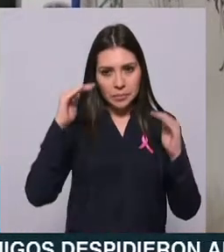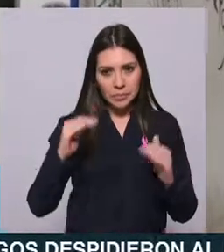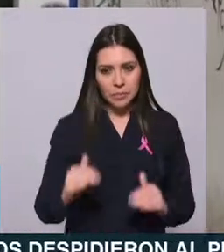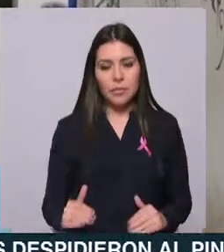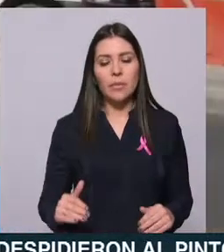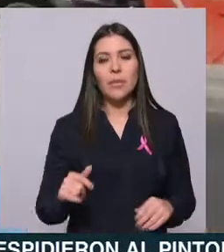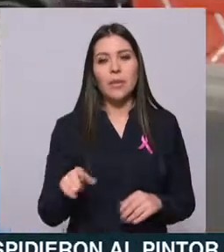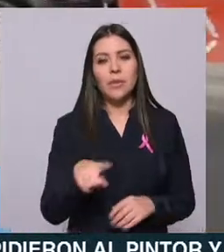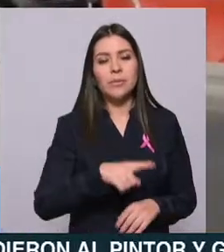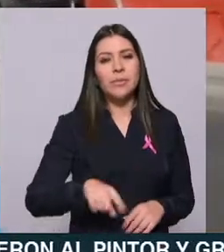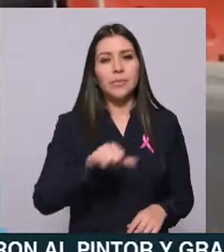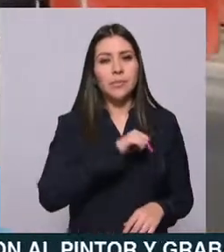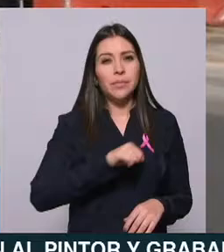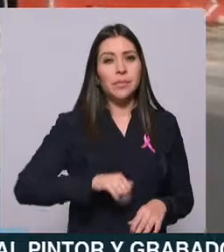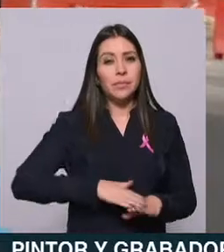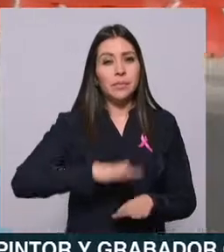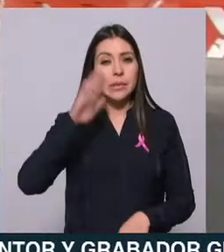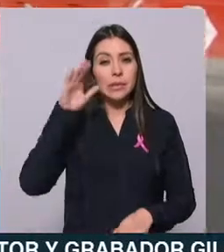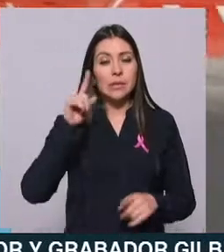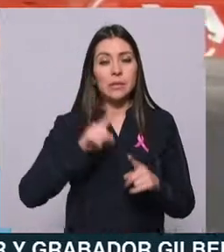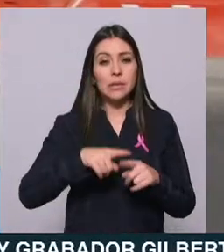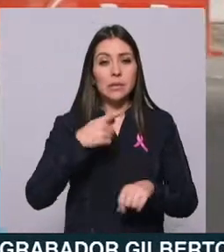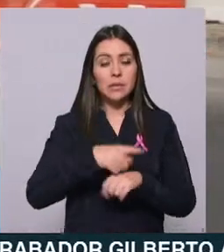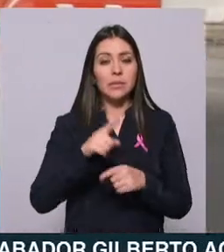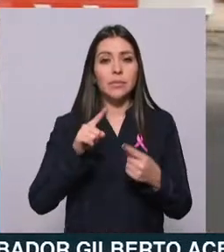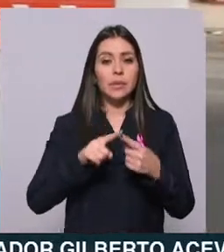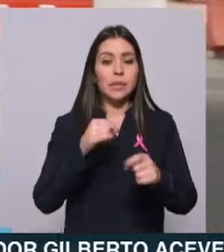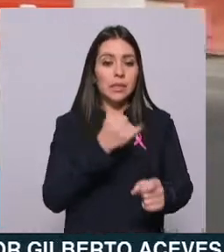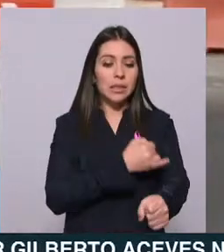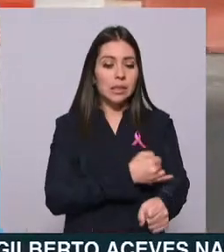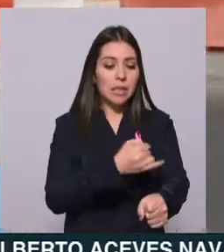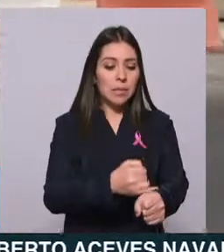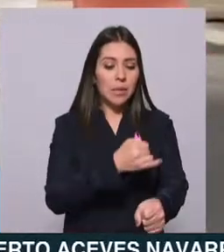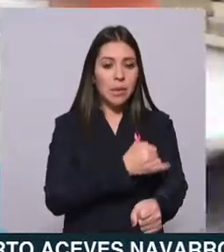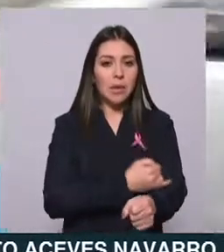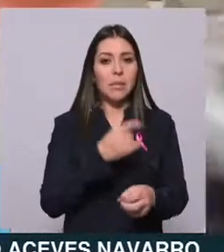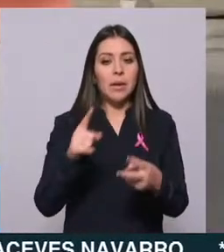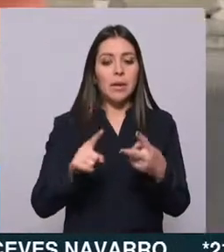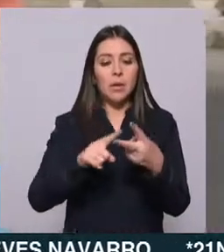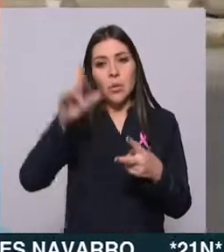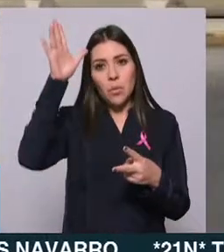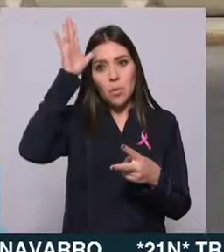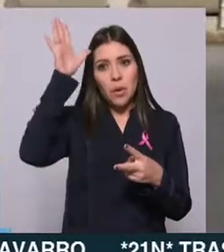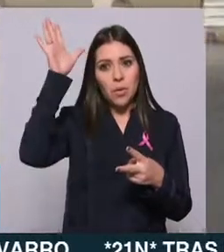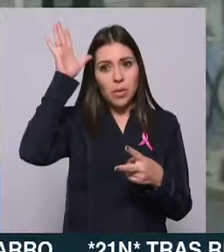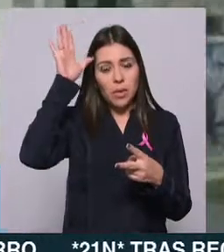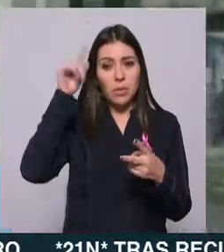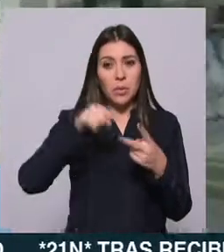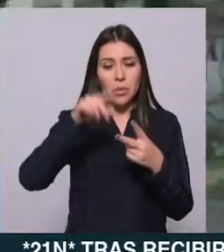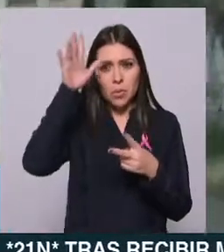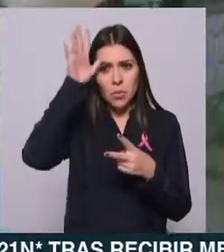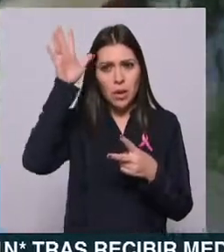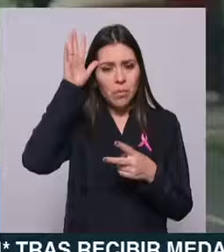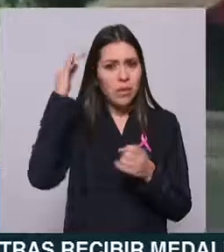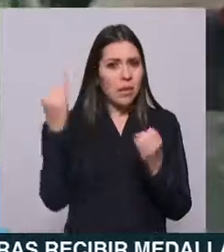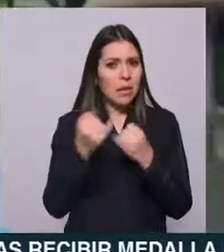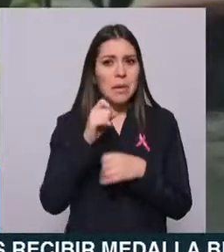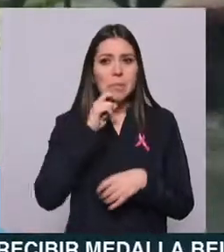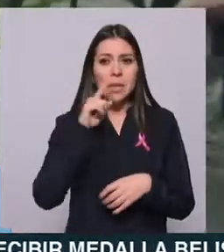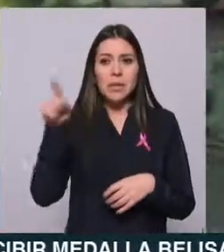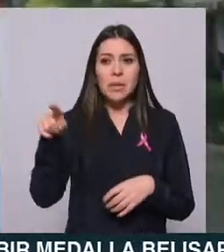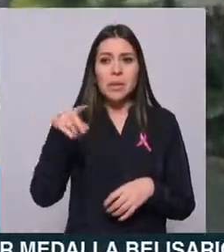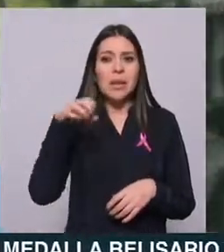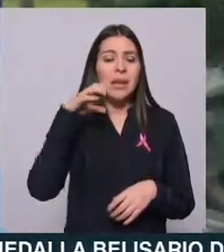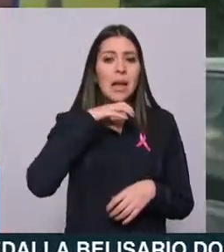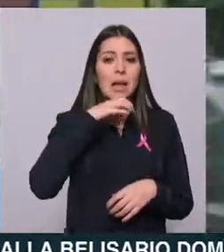las alcaldías con más delincuencia son Iztapalapa y Cuauhtémoc. Cuauhtémoc son nuestros vecinos. Sí, así es. Y tienen el mismo número de población que Venustiano Carranza. Así es. Y allá